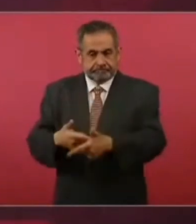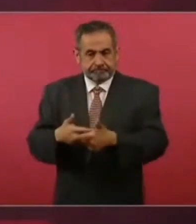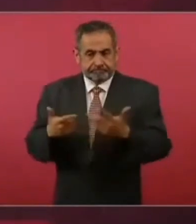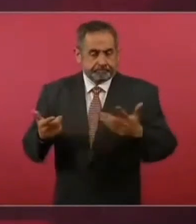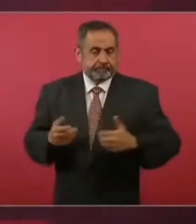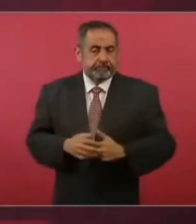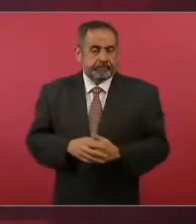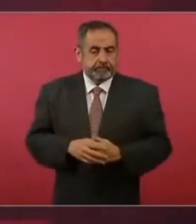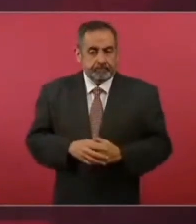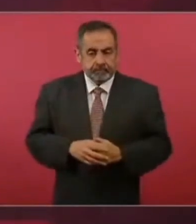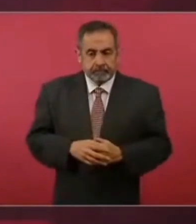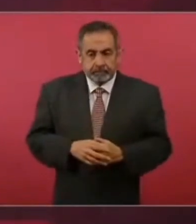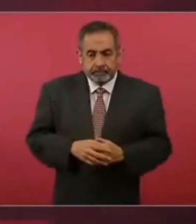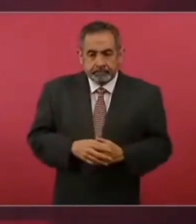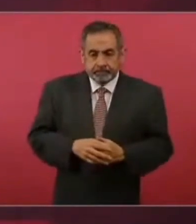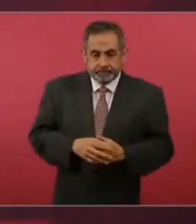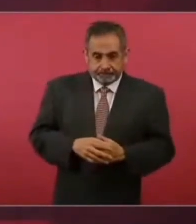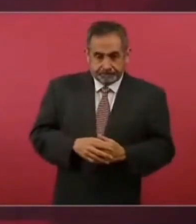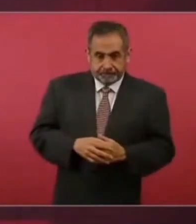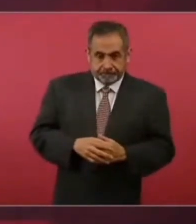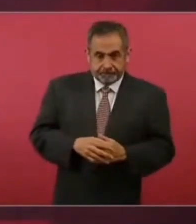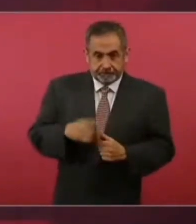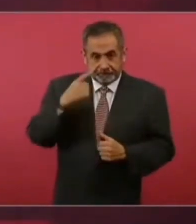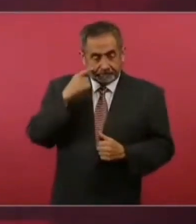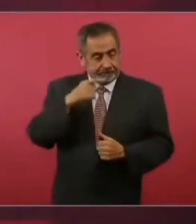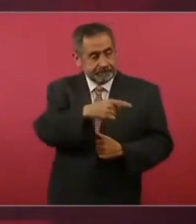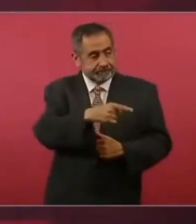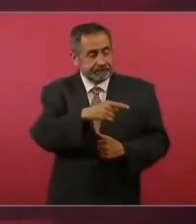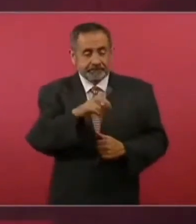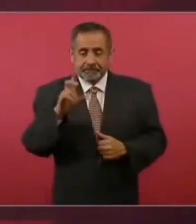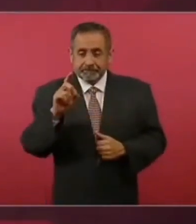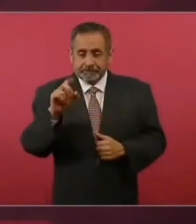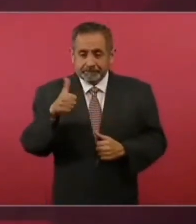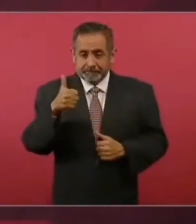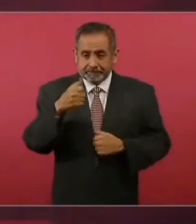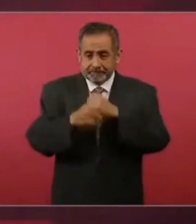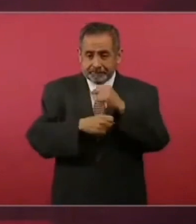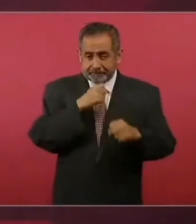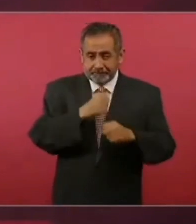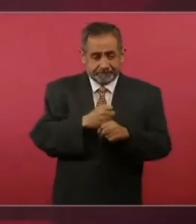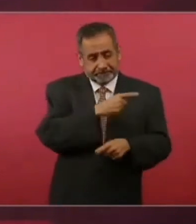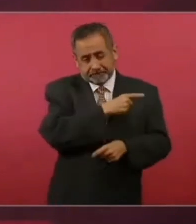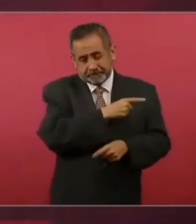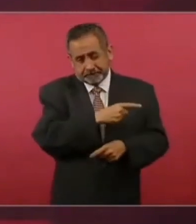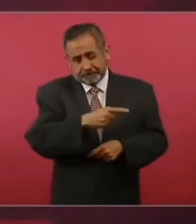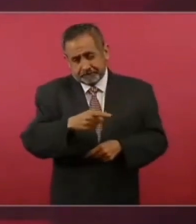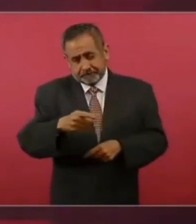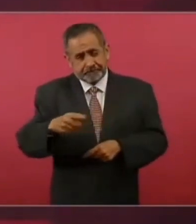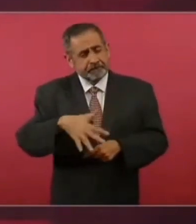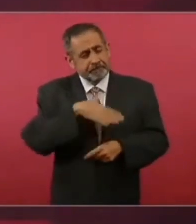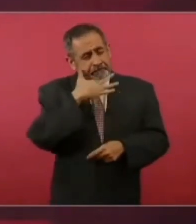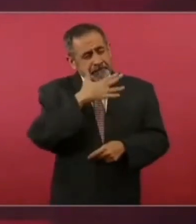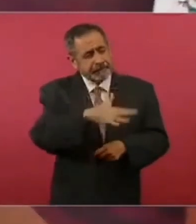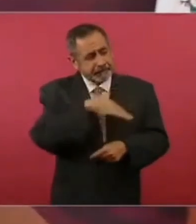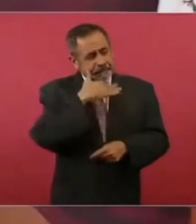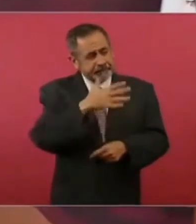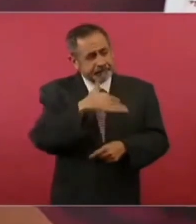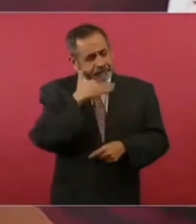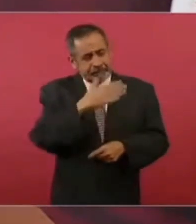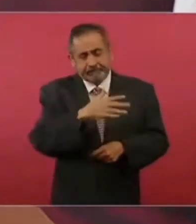Imagínense, para enfrentar 36 años de